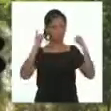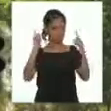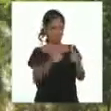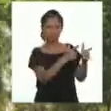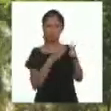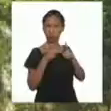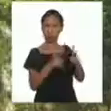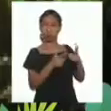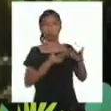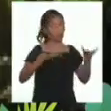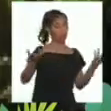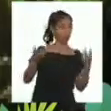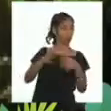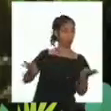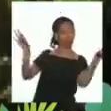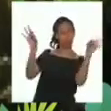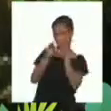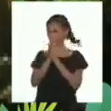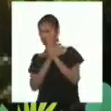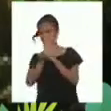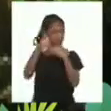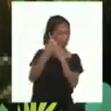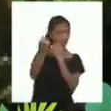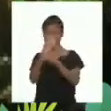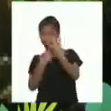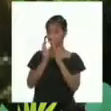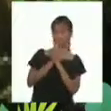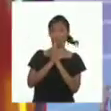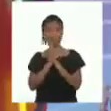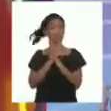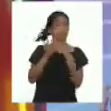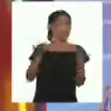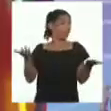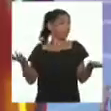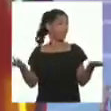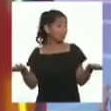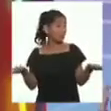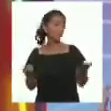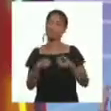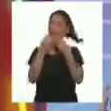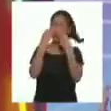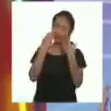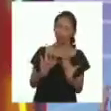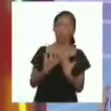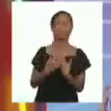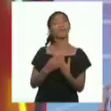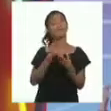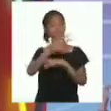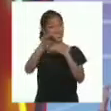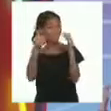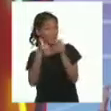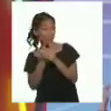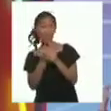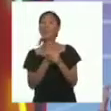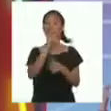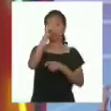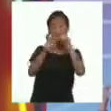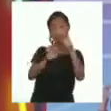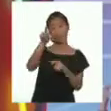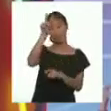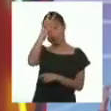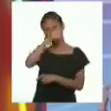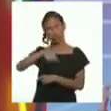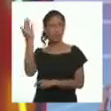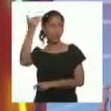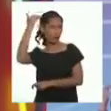dominio. ¡Qué interesante todo lo que me cuentas! ¡Ay, cuánta valentía de nuestras y nuestros